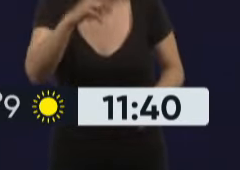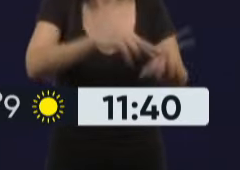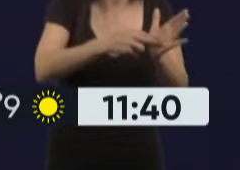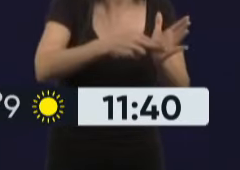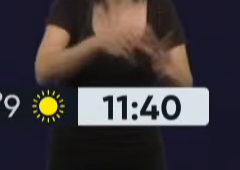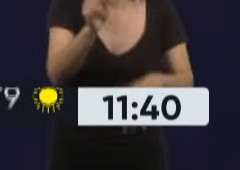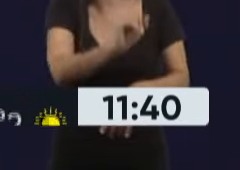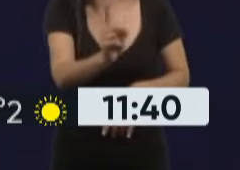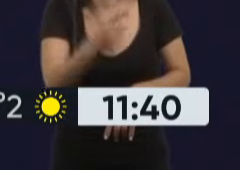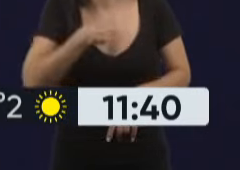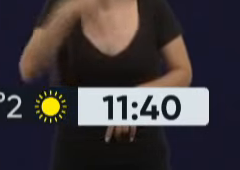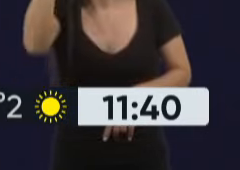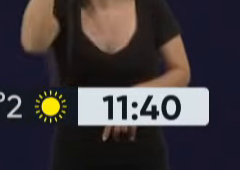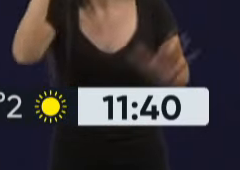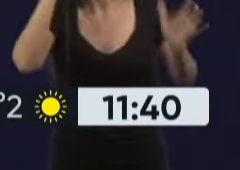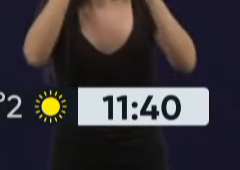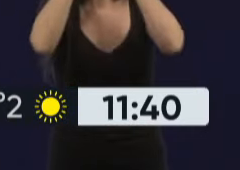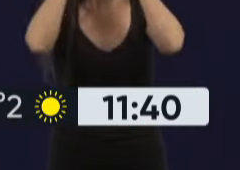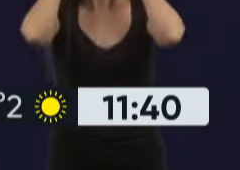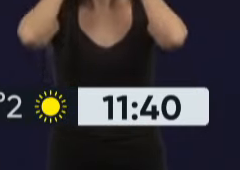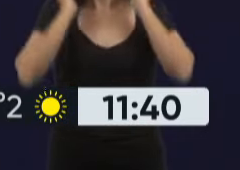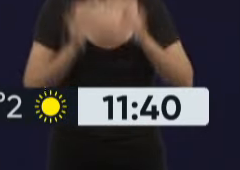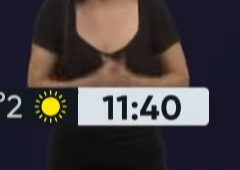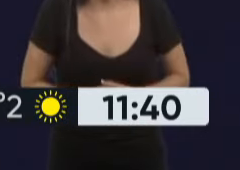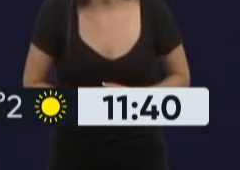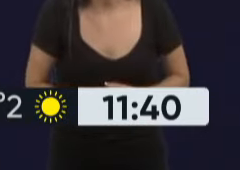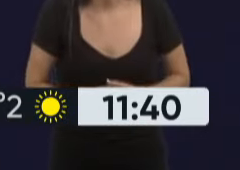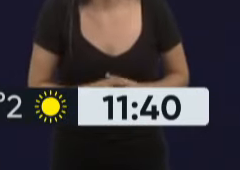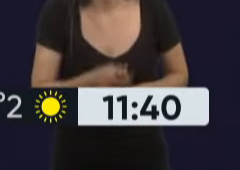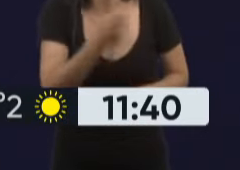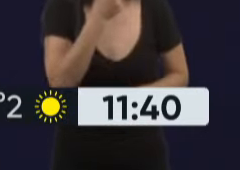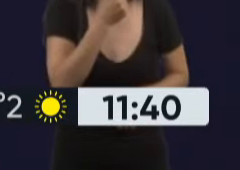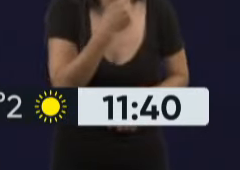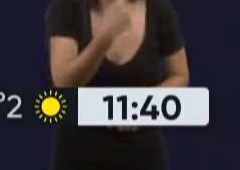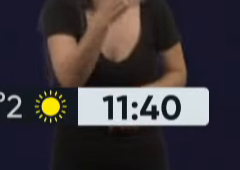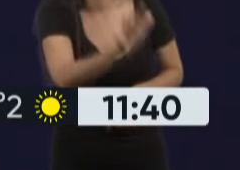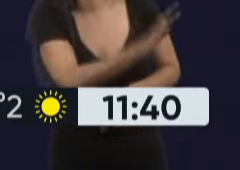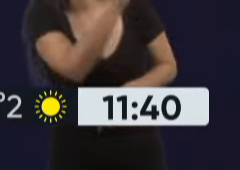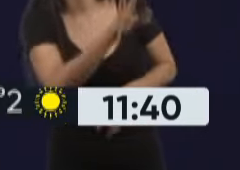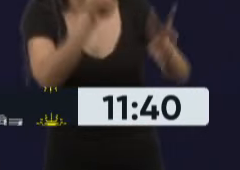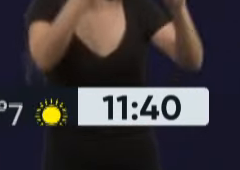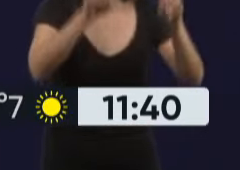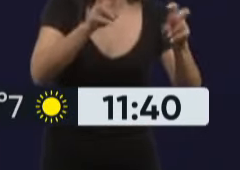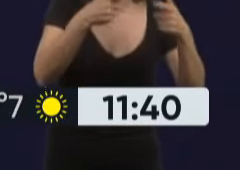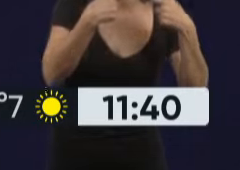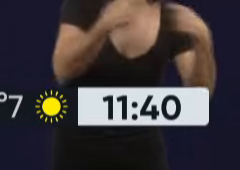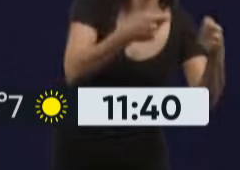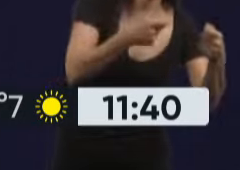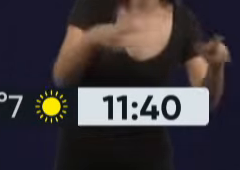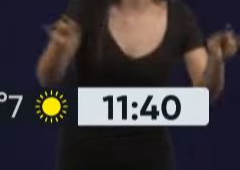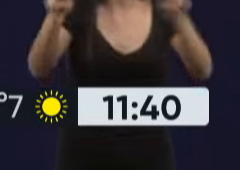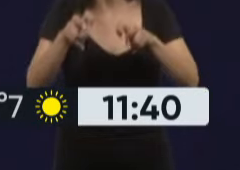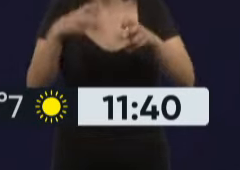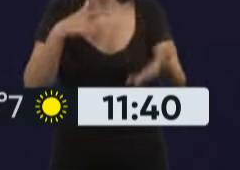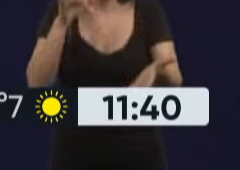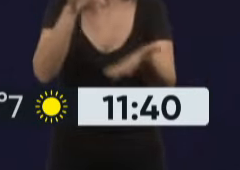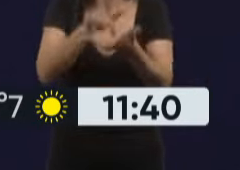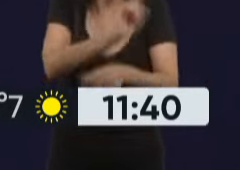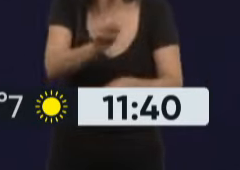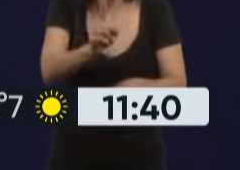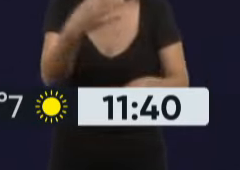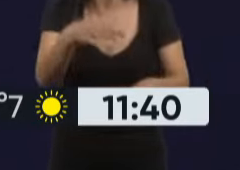infantil tal vez cuestionar la metodología de déficit cero y de no gastar más de lo que se tiene Bueno